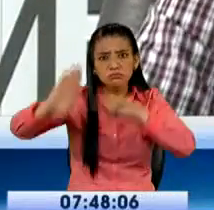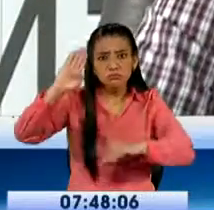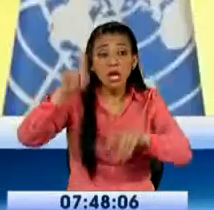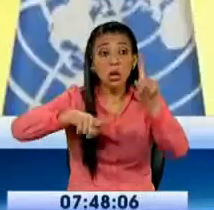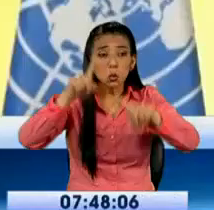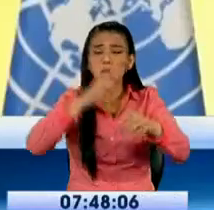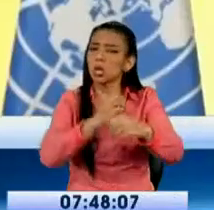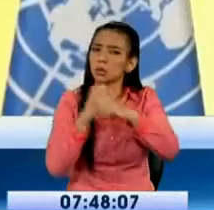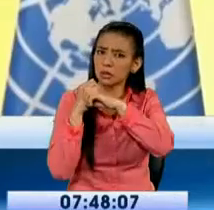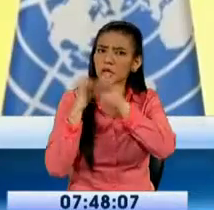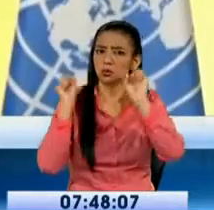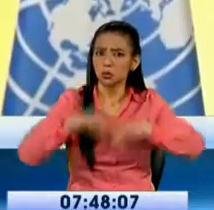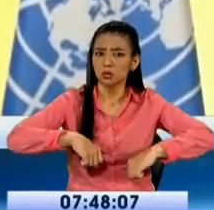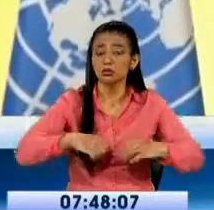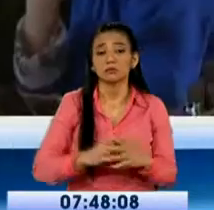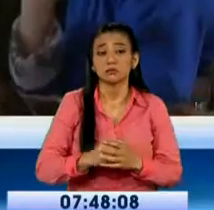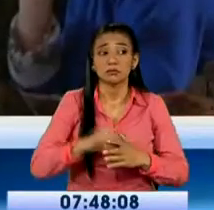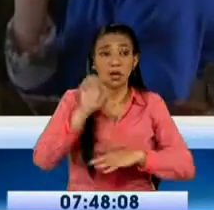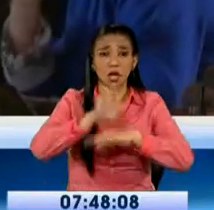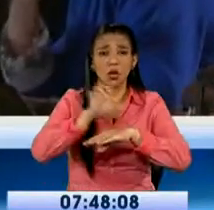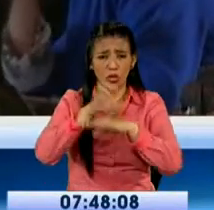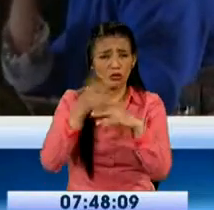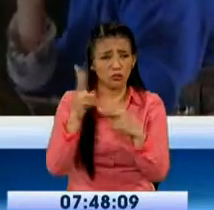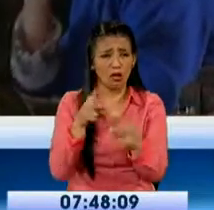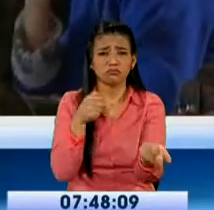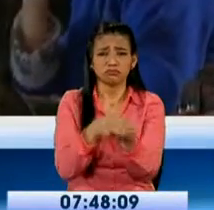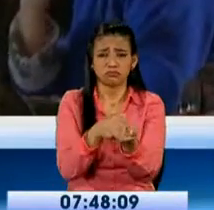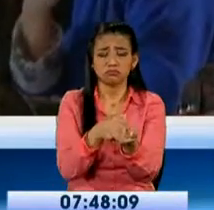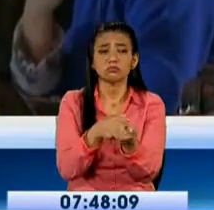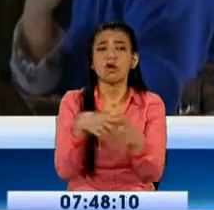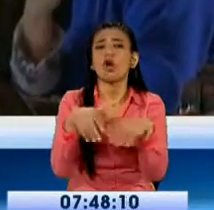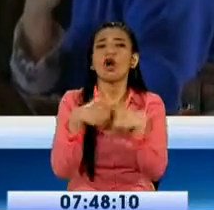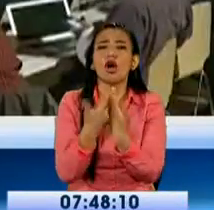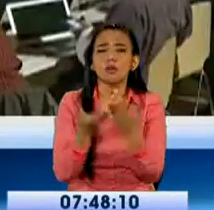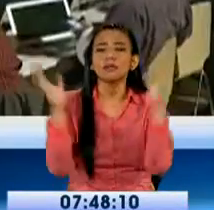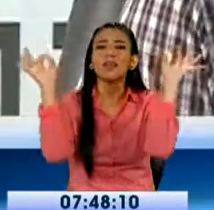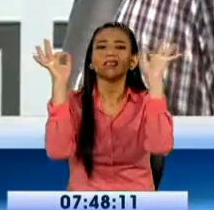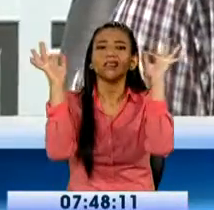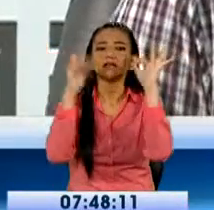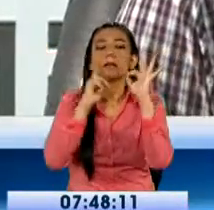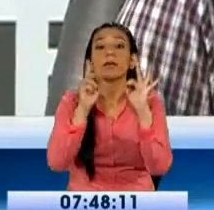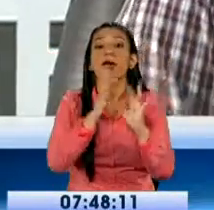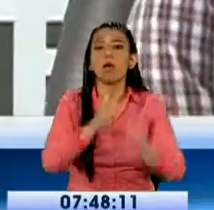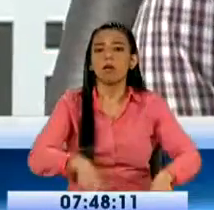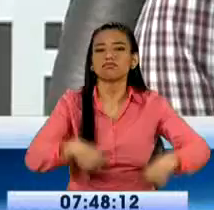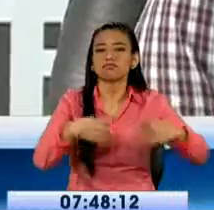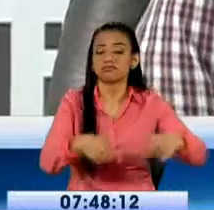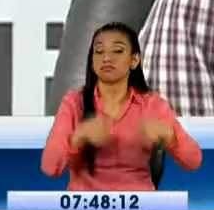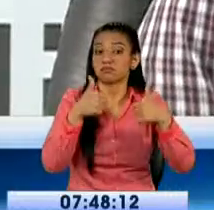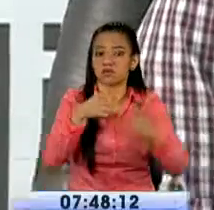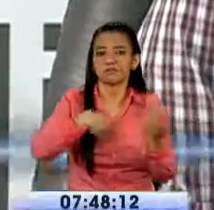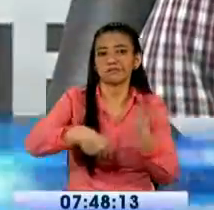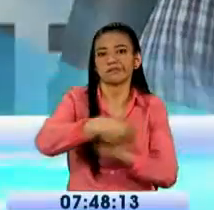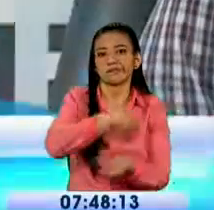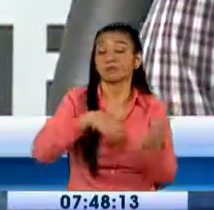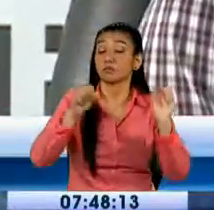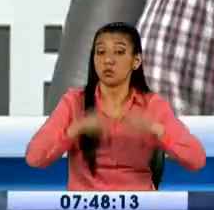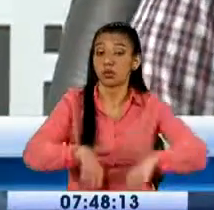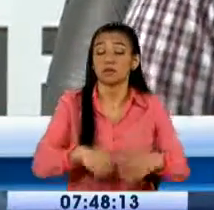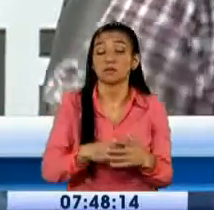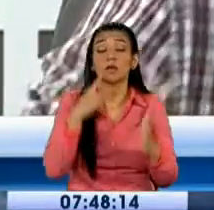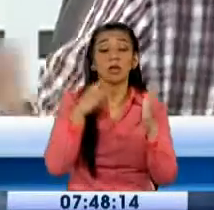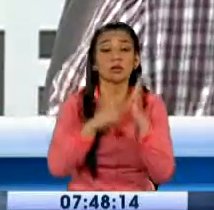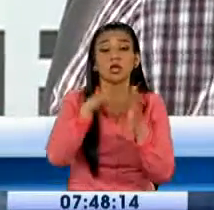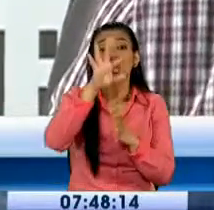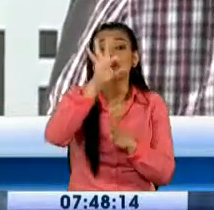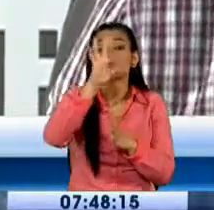obligatorio. El Ecuador hace su parte invirtiendo en energía renovable. Nosotros decimos 96% de energía